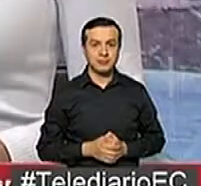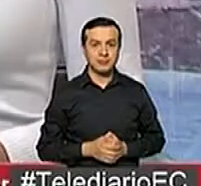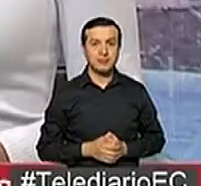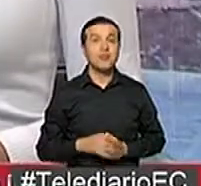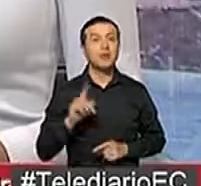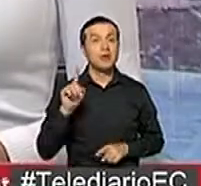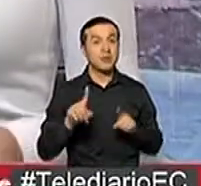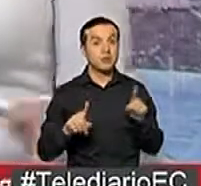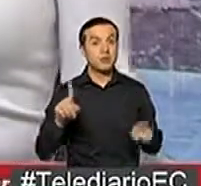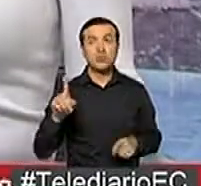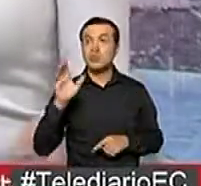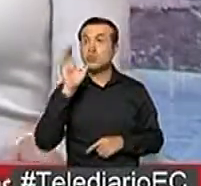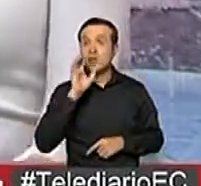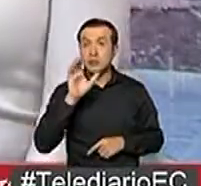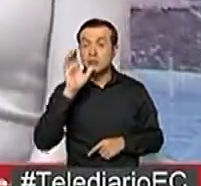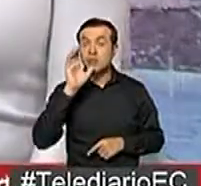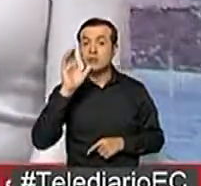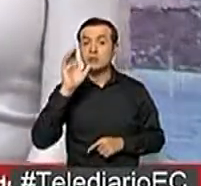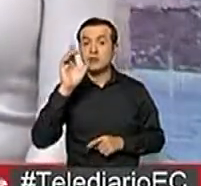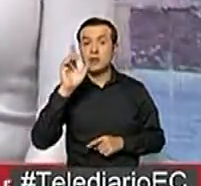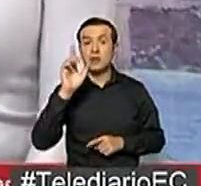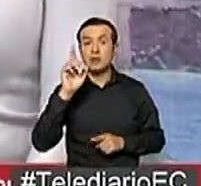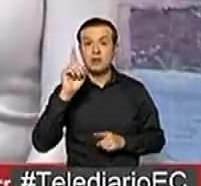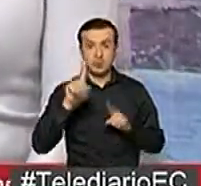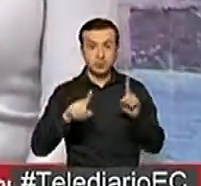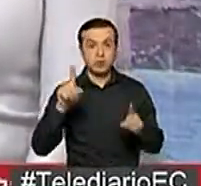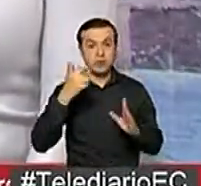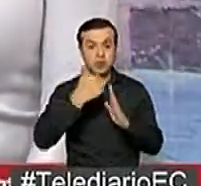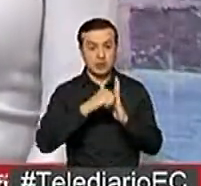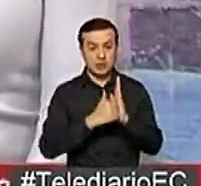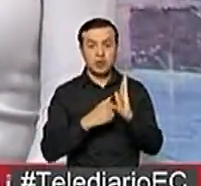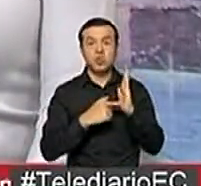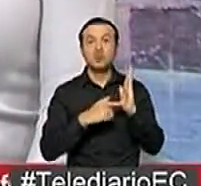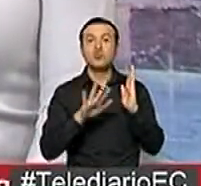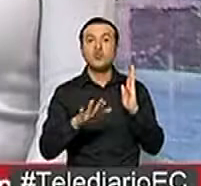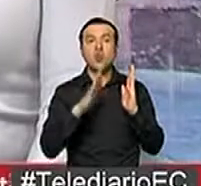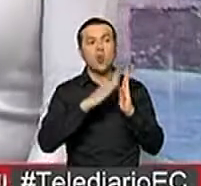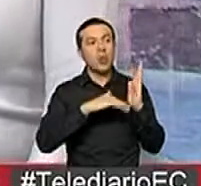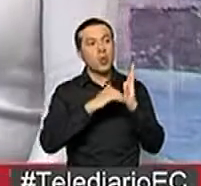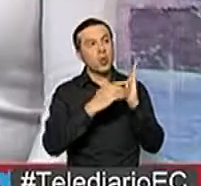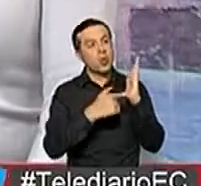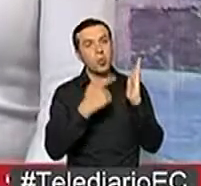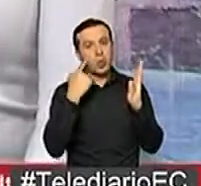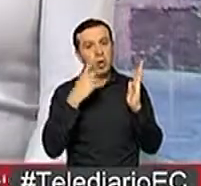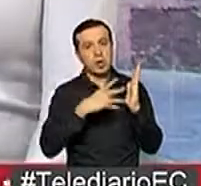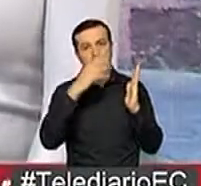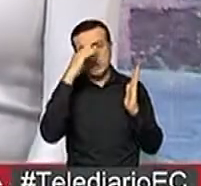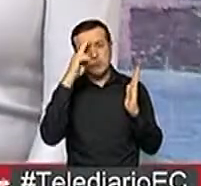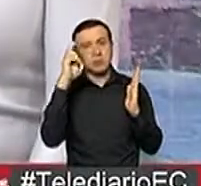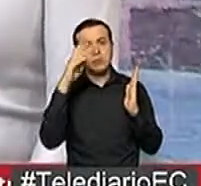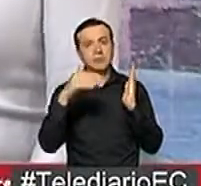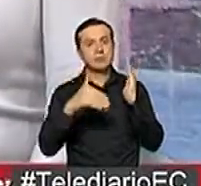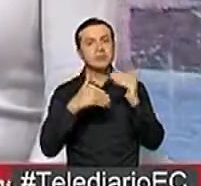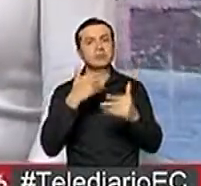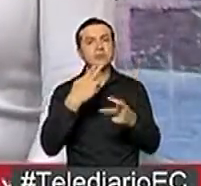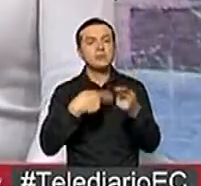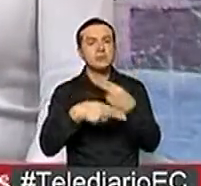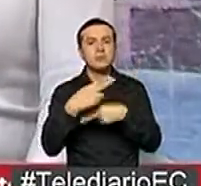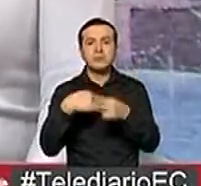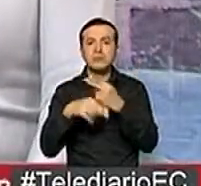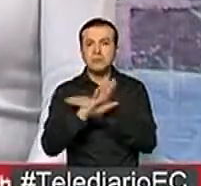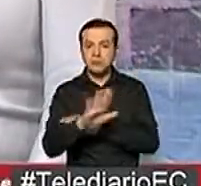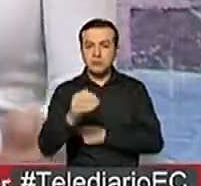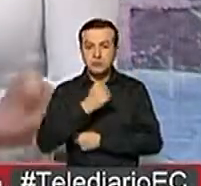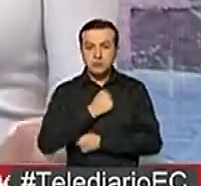Varios artistas y artesanos de nuestro país exponen sus obras de arte y además aprenden sobre el proceso de comercialización